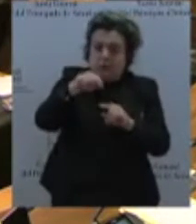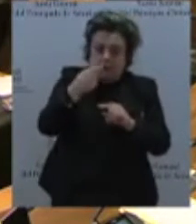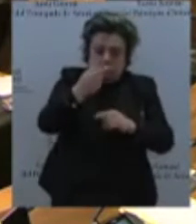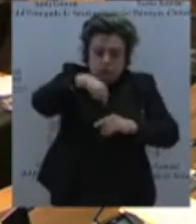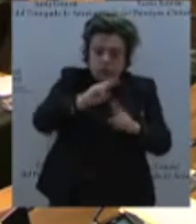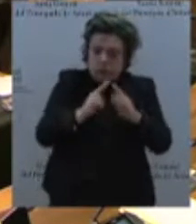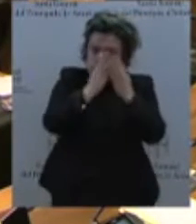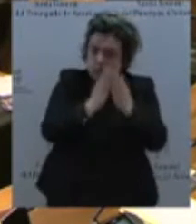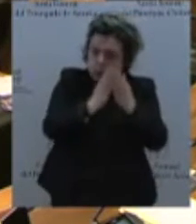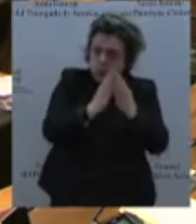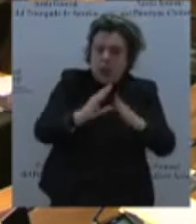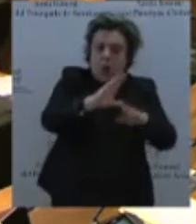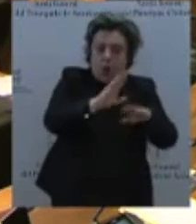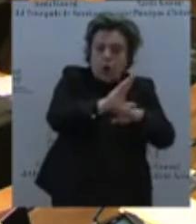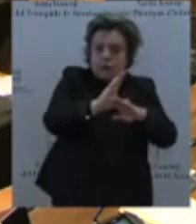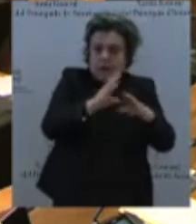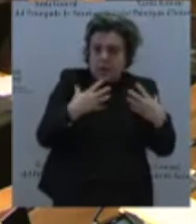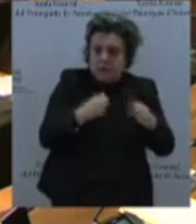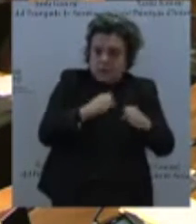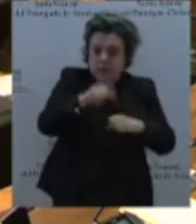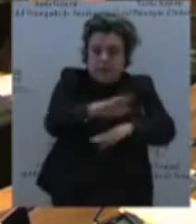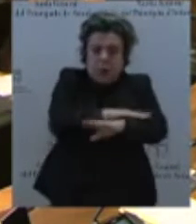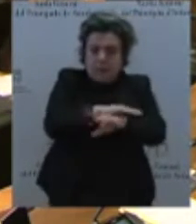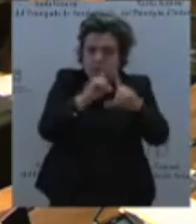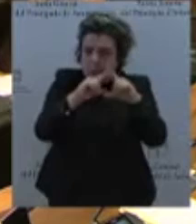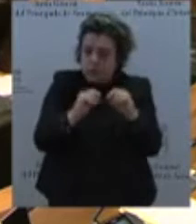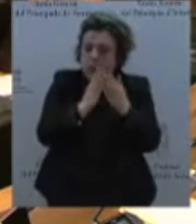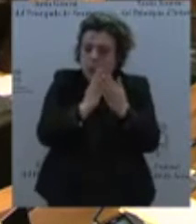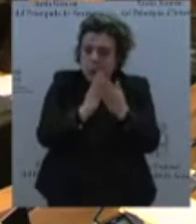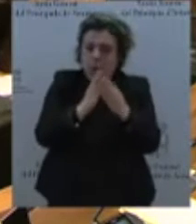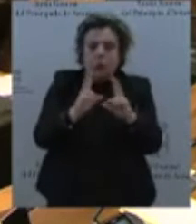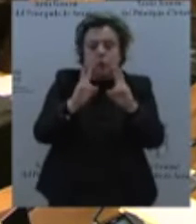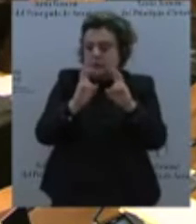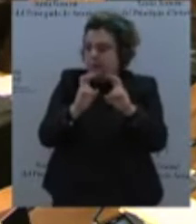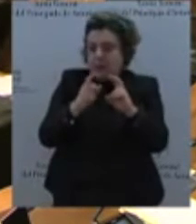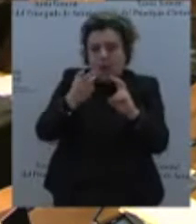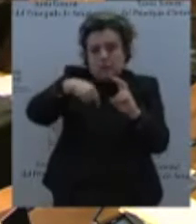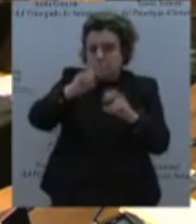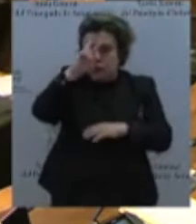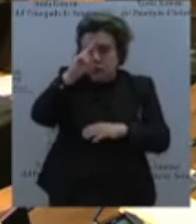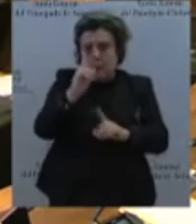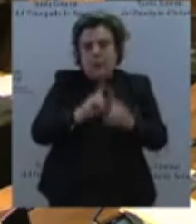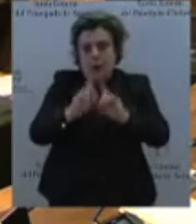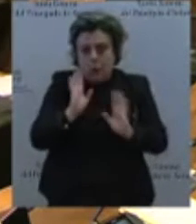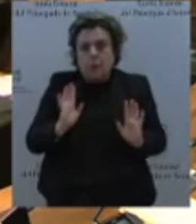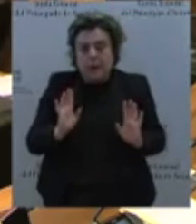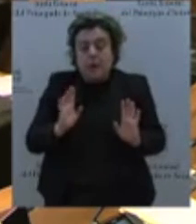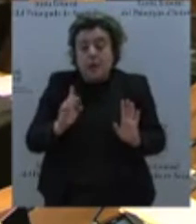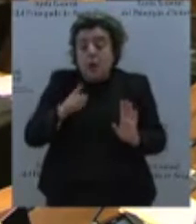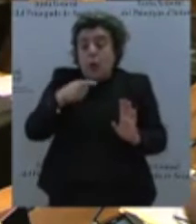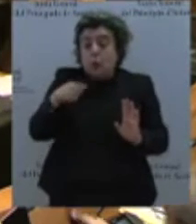Asturias sobre una cuestión que efectivamente nos preocupa. Mire, hacía referencia a las salas y